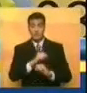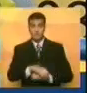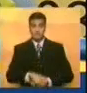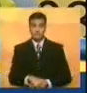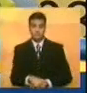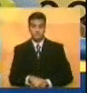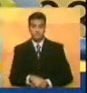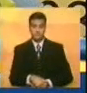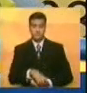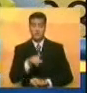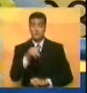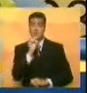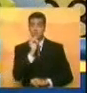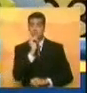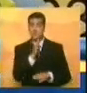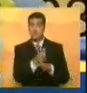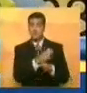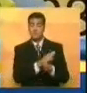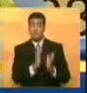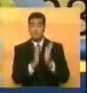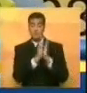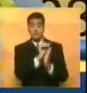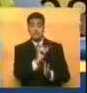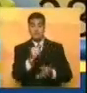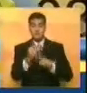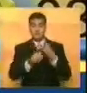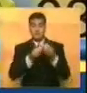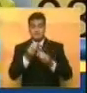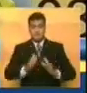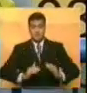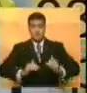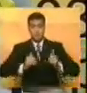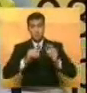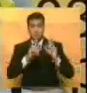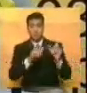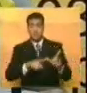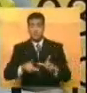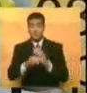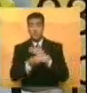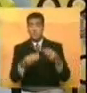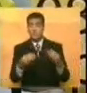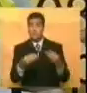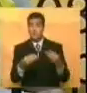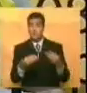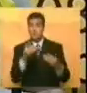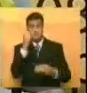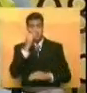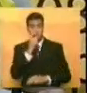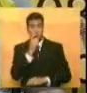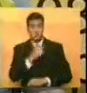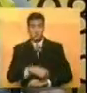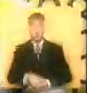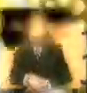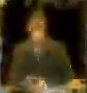fuertes. Carlos Ocariz anunció que después de Semana Santa se realizará la inauguración de nuevos espacios públicos en el municipio Sucre.